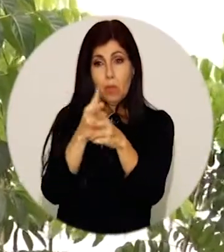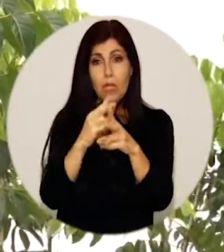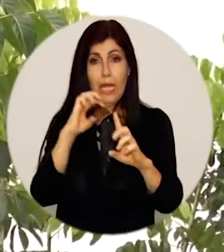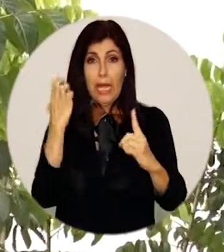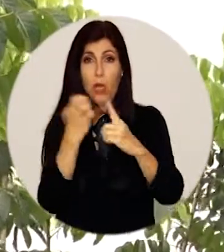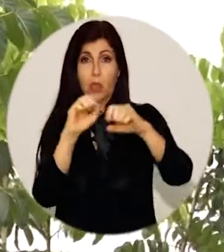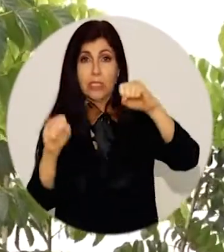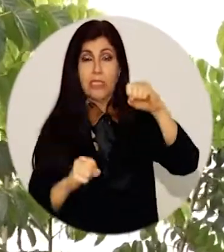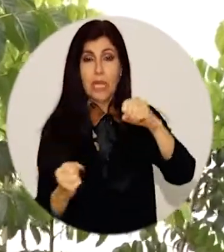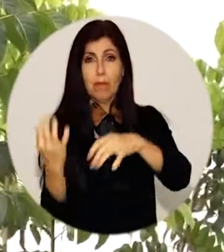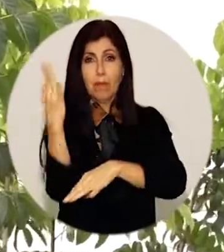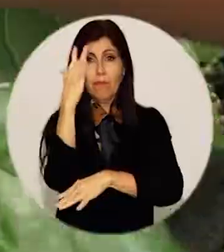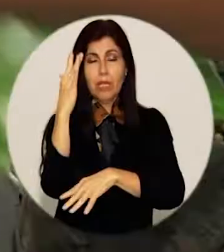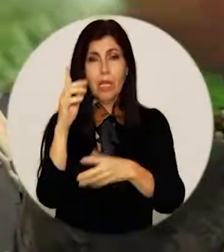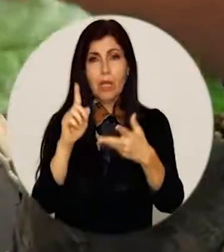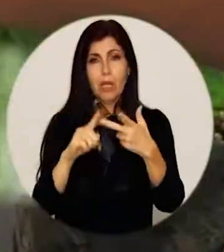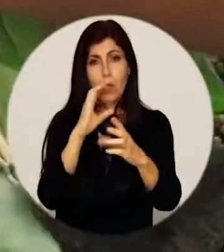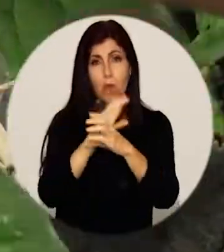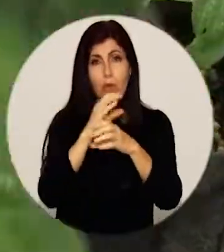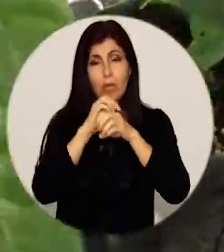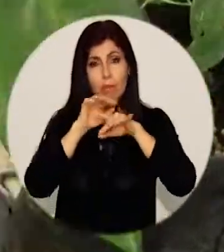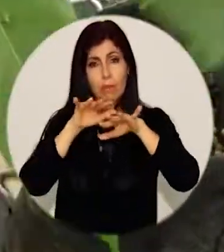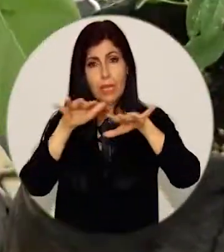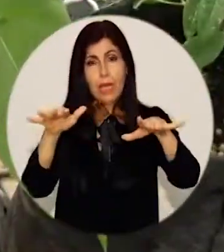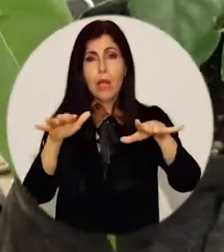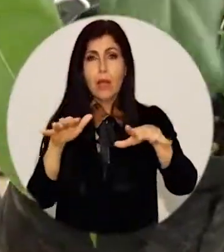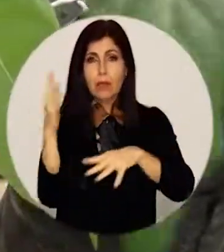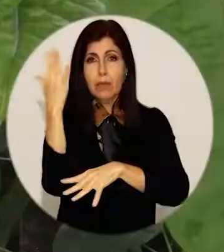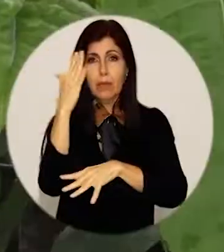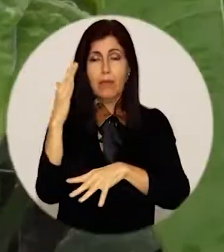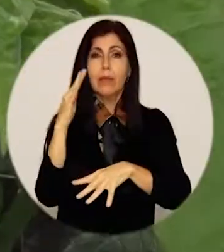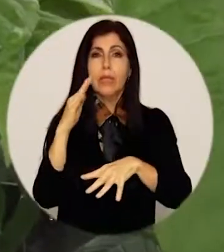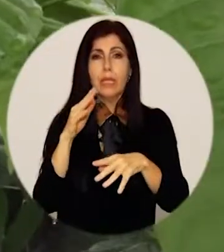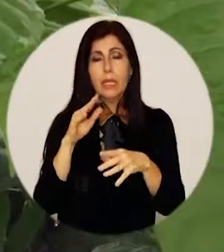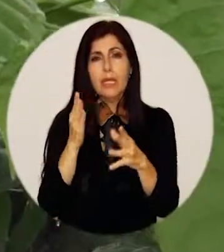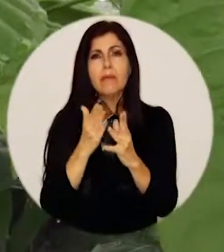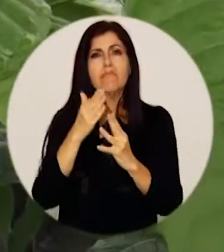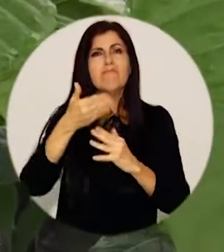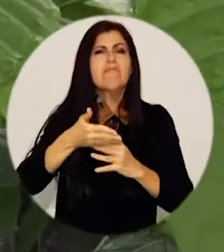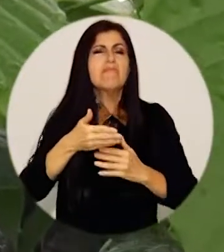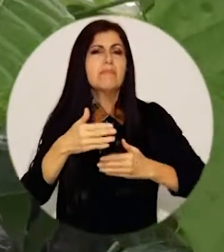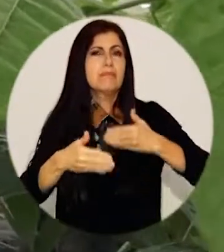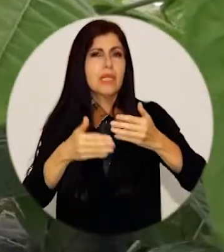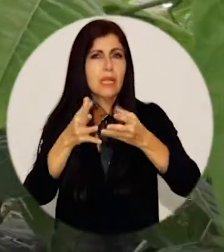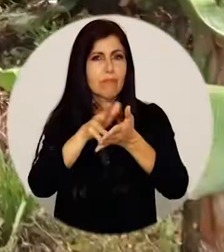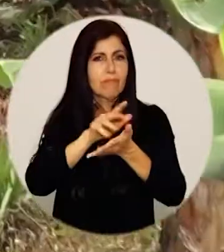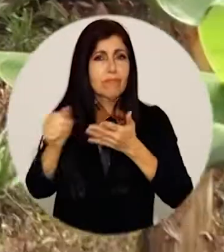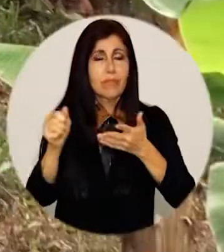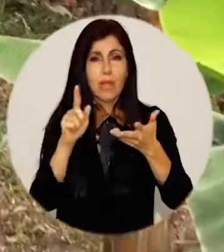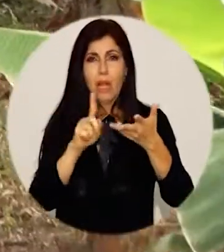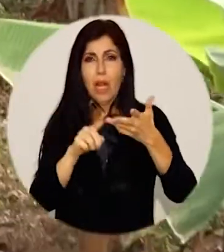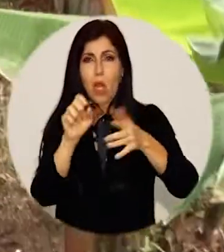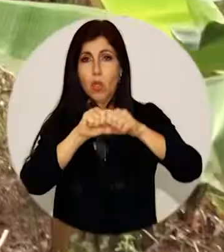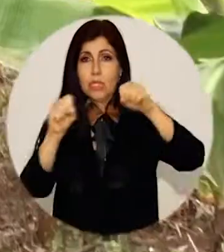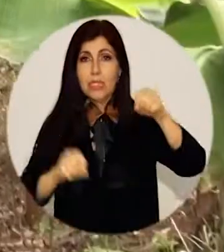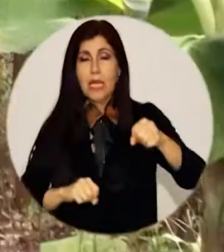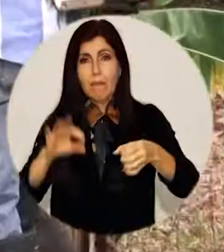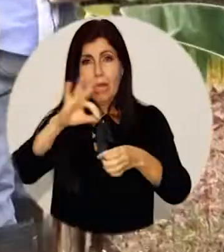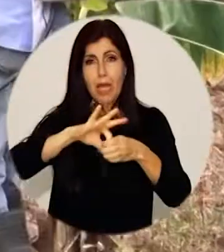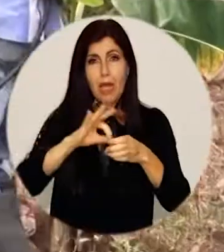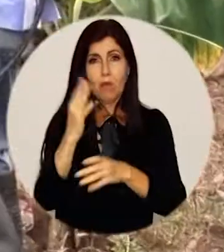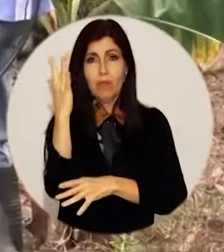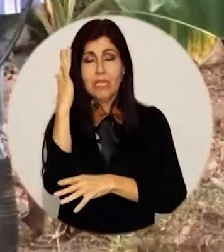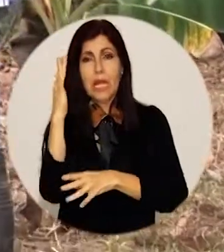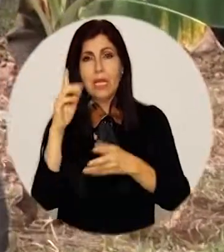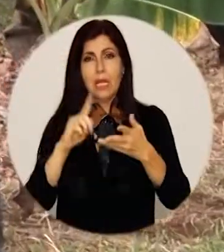ecosistemas forestales, la conservación y propagación de especies forestales en vías de extinción, los sistemas